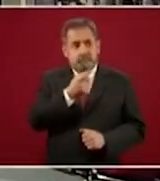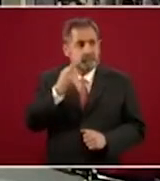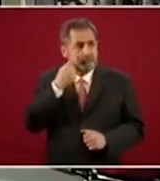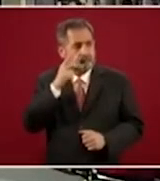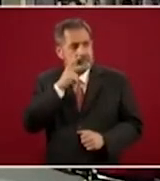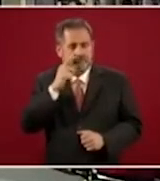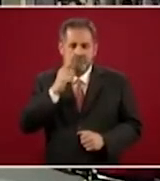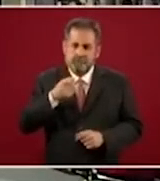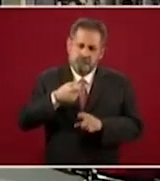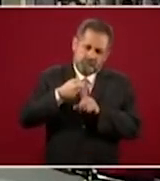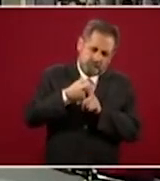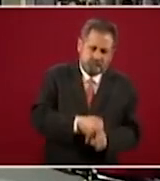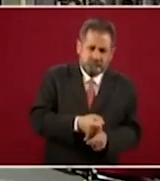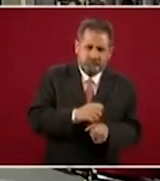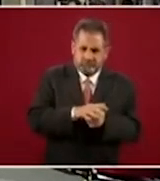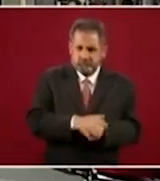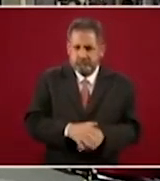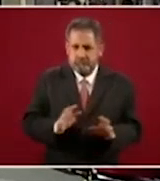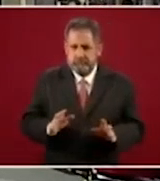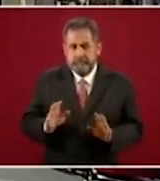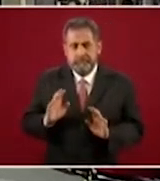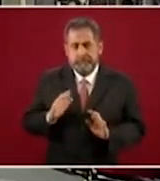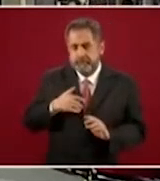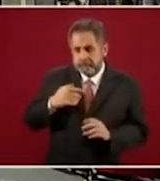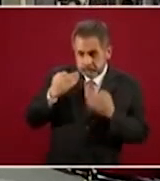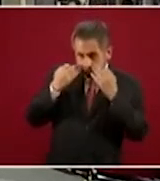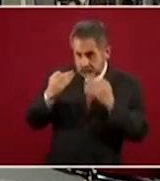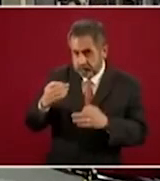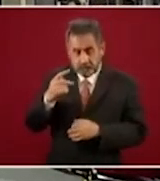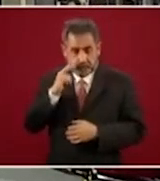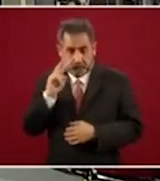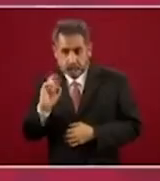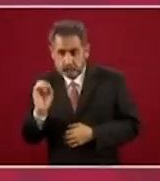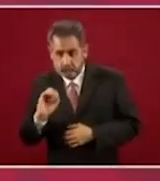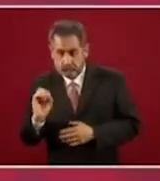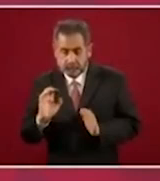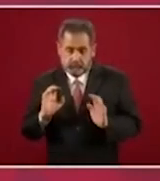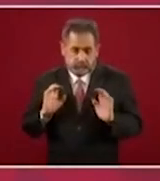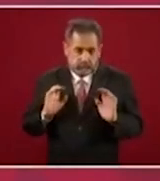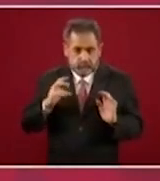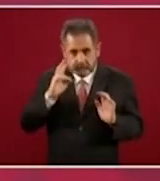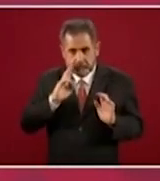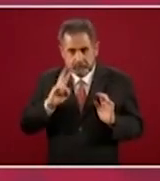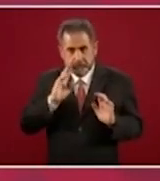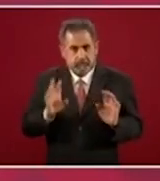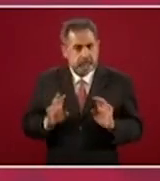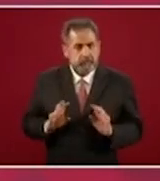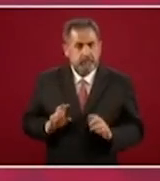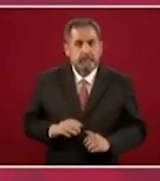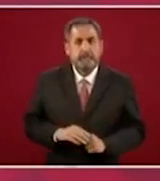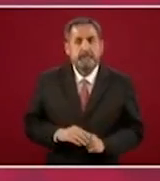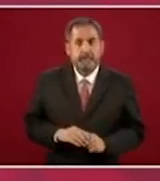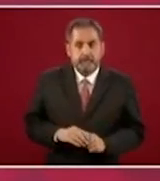pues yo no las he visto este realmente